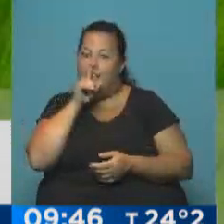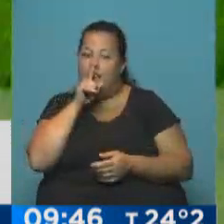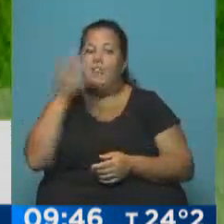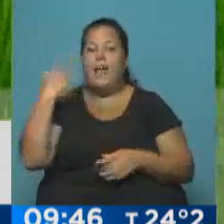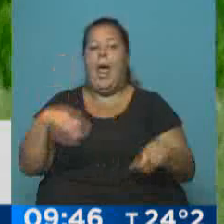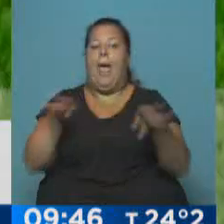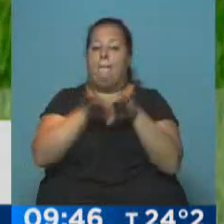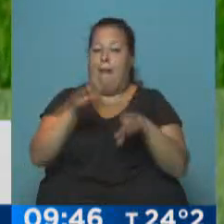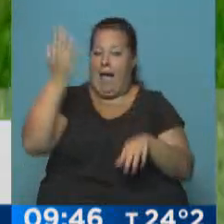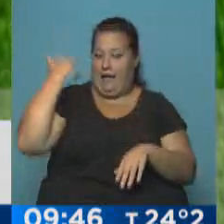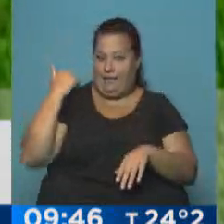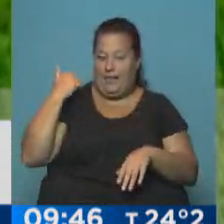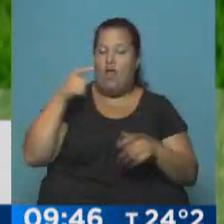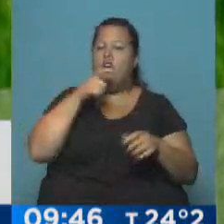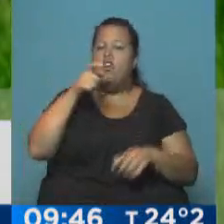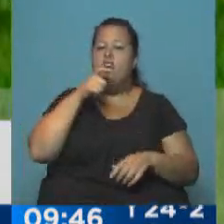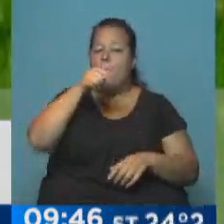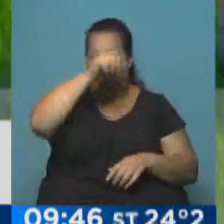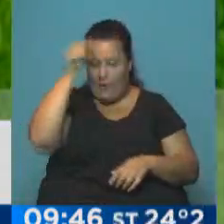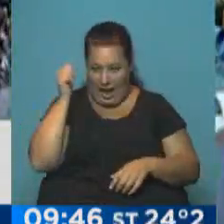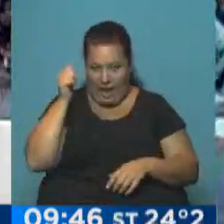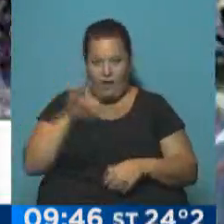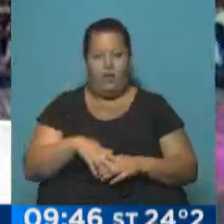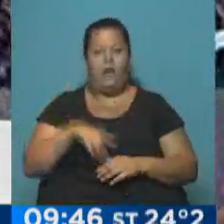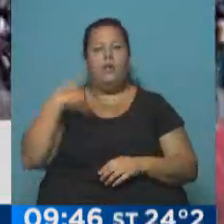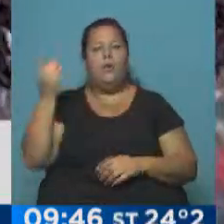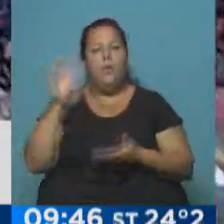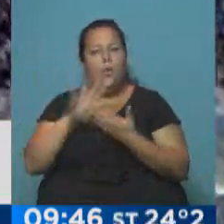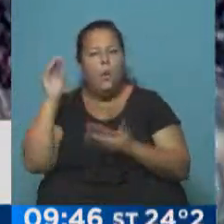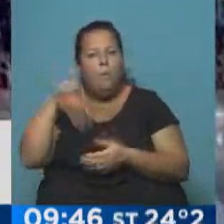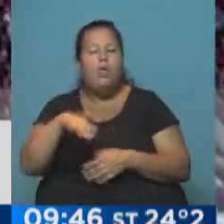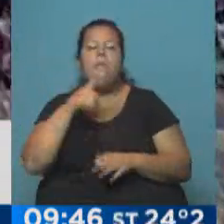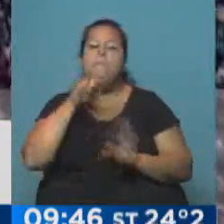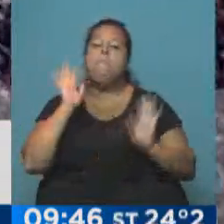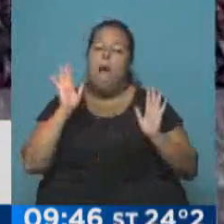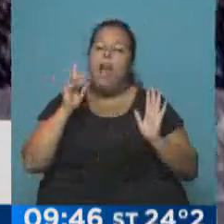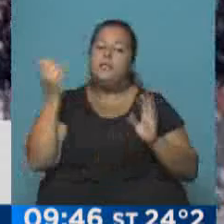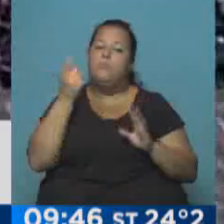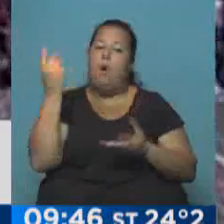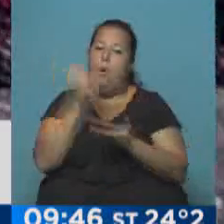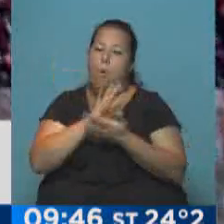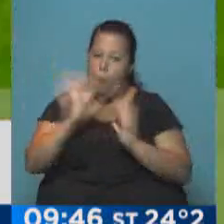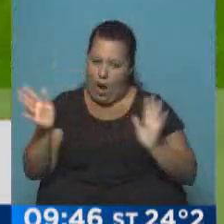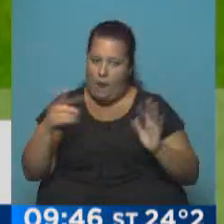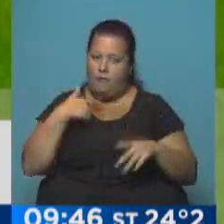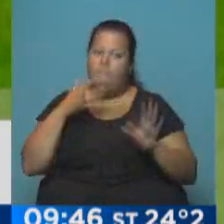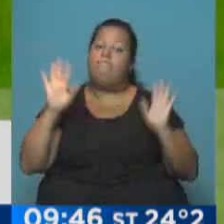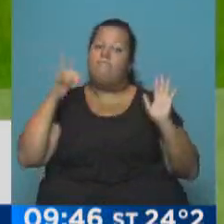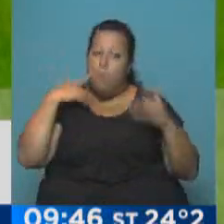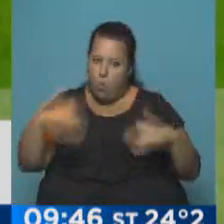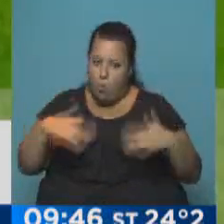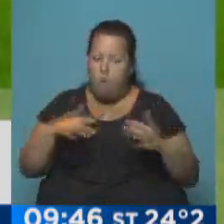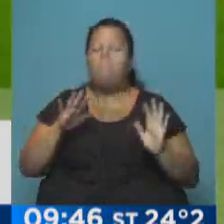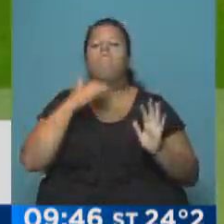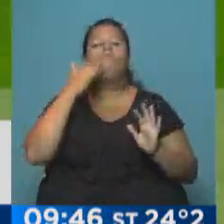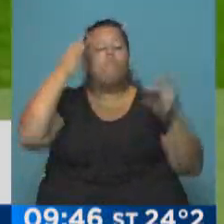en el comienzo de lo que fue la Copa de Verano. Llega Belucci. Aparentemente será el refuerzo importante, va a golpear el mercado. No,